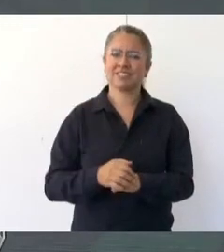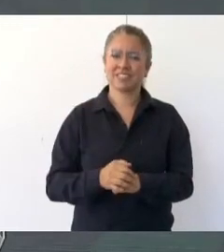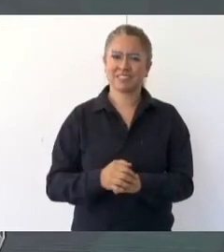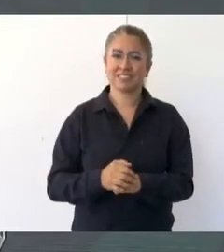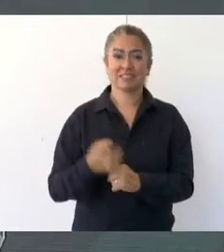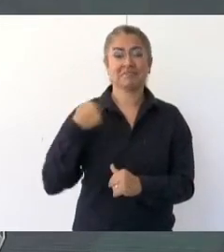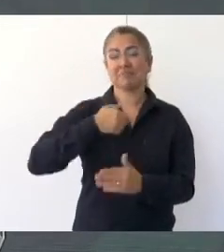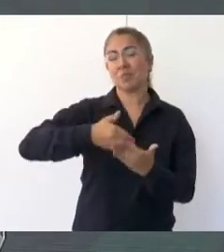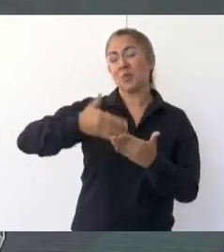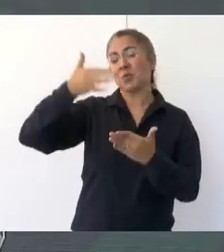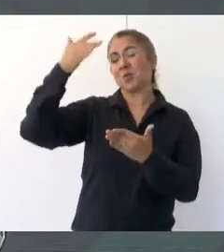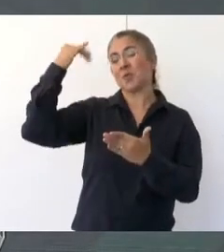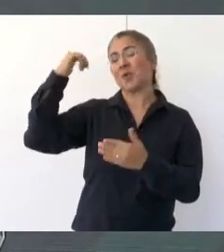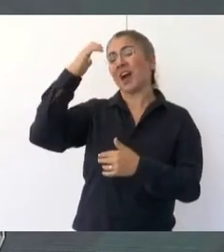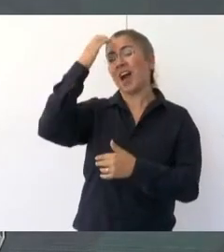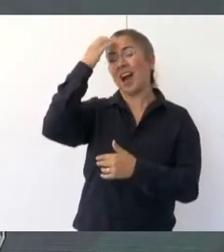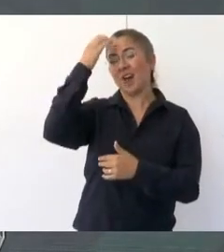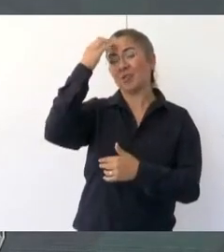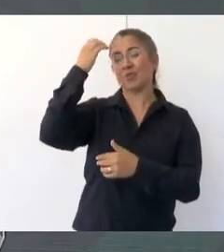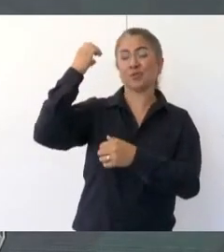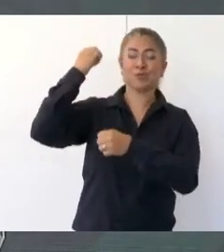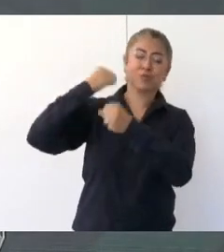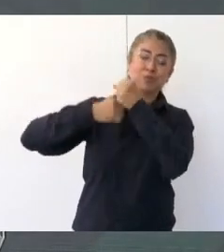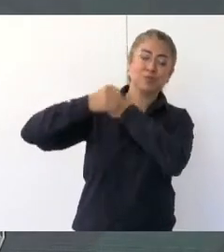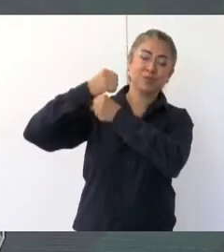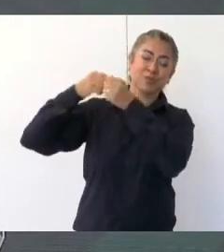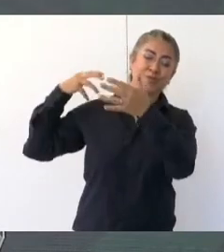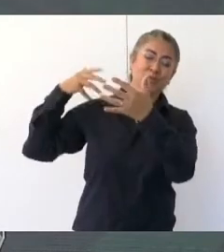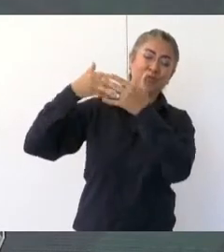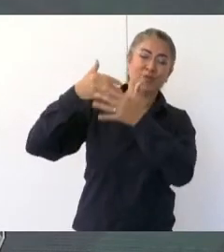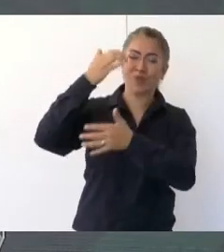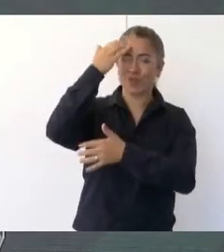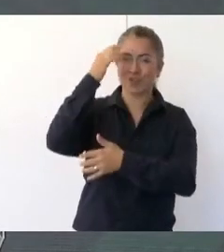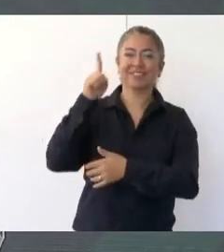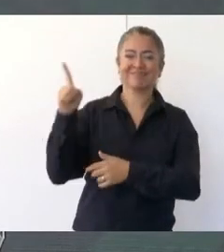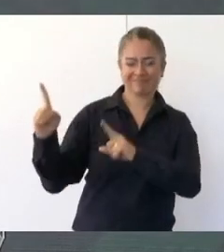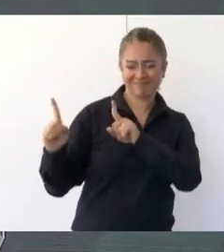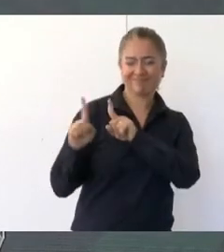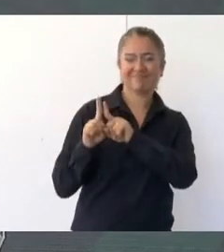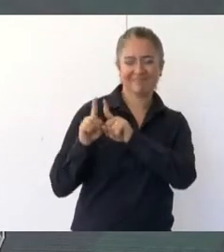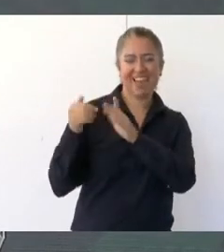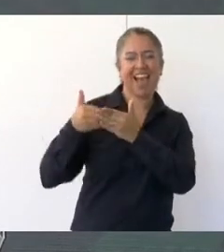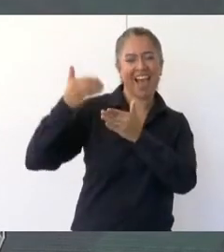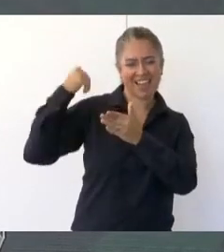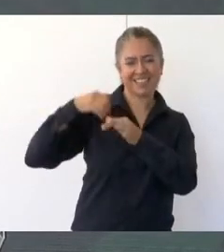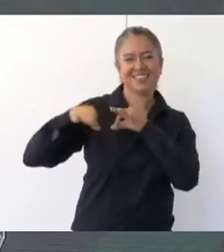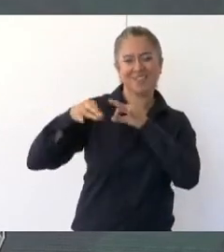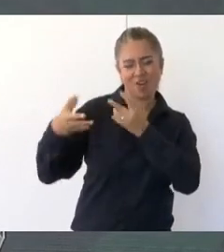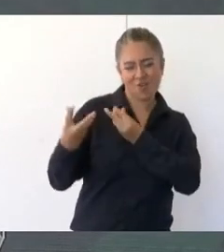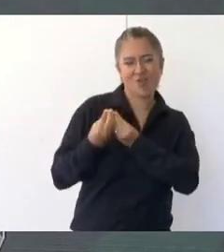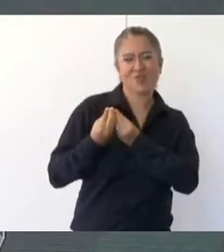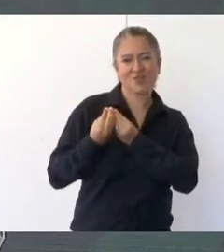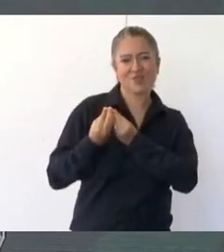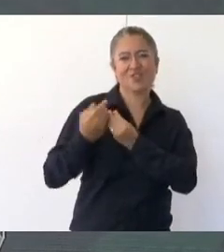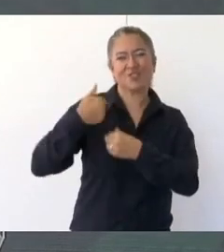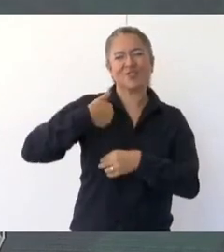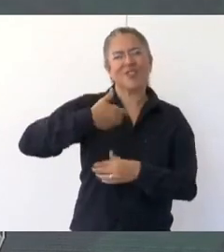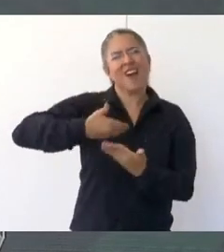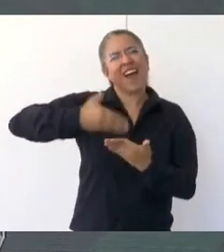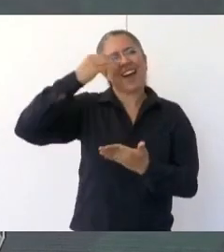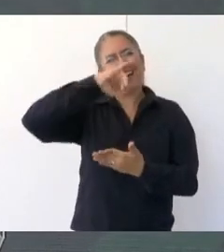Nos conocemos desde hace muchos años. Él trabajó conmigo cuando fui jefe de